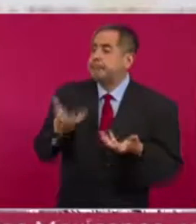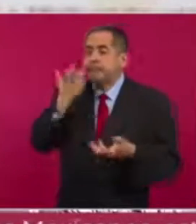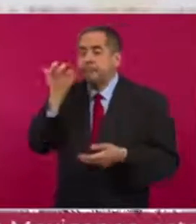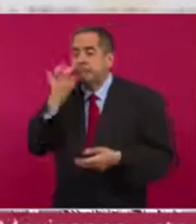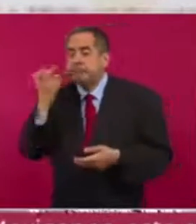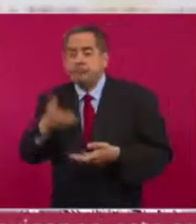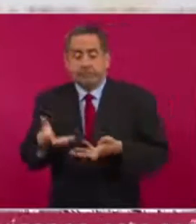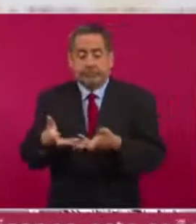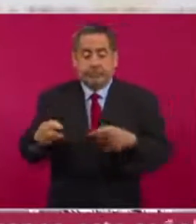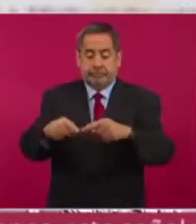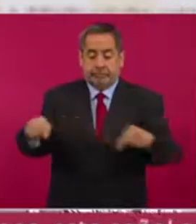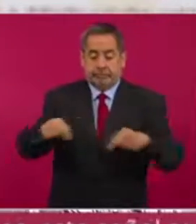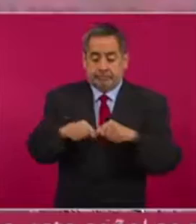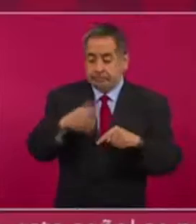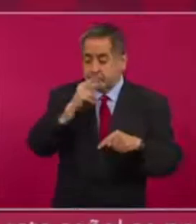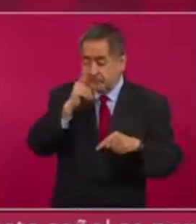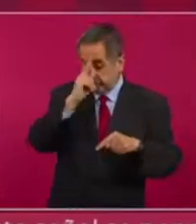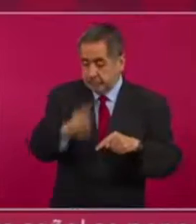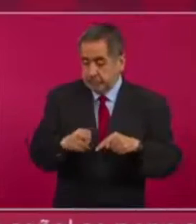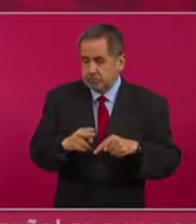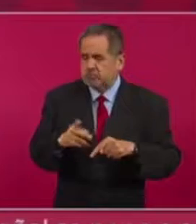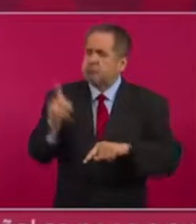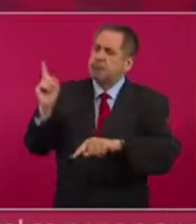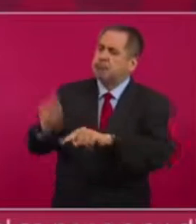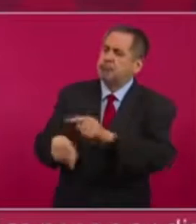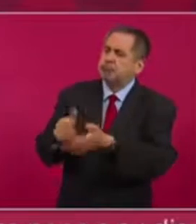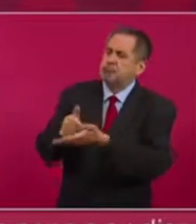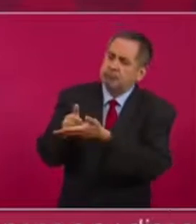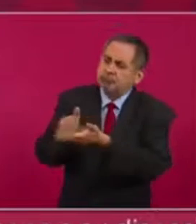con terrenos, despojan,